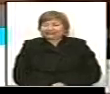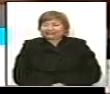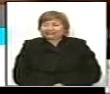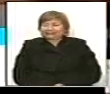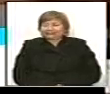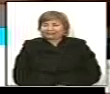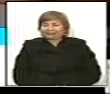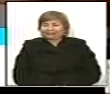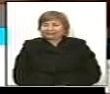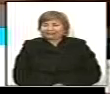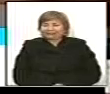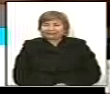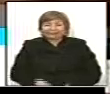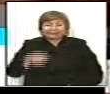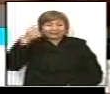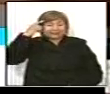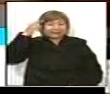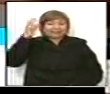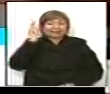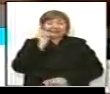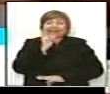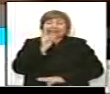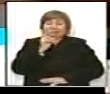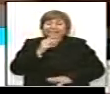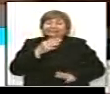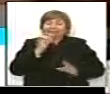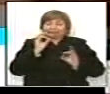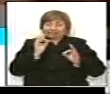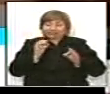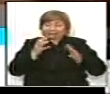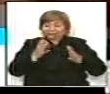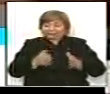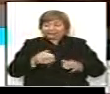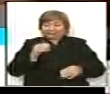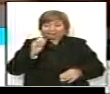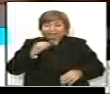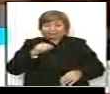El sueño de ser profesora se concretó, sí.